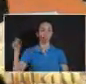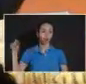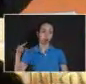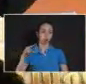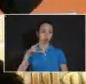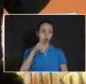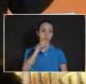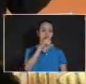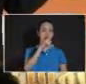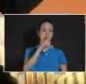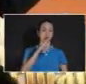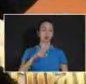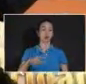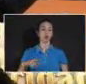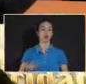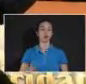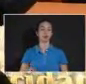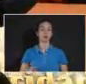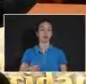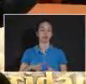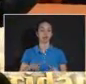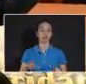Biblia dice que había mentido.